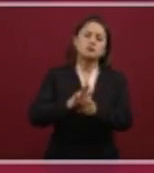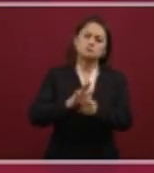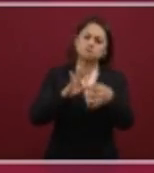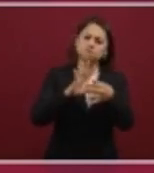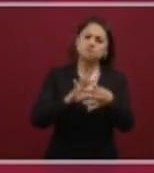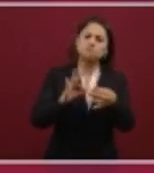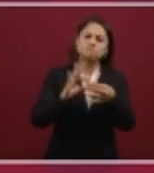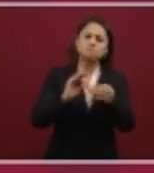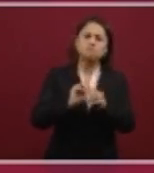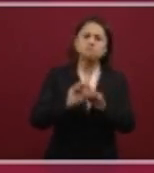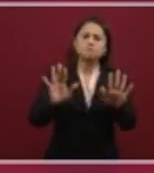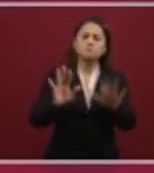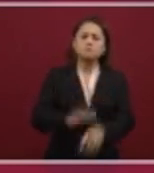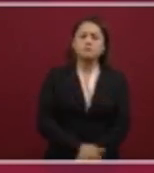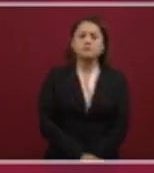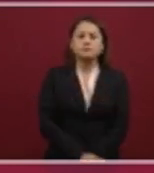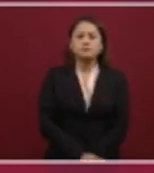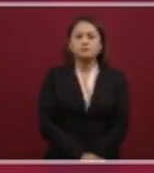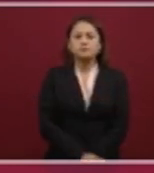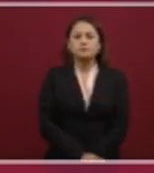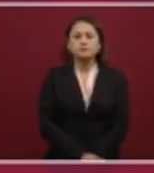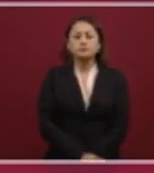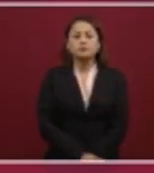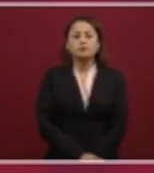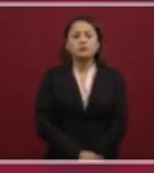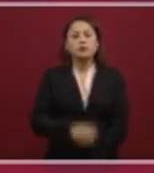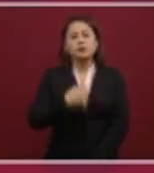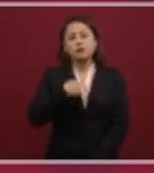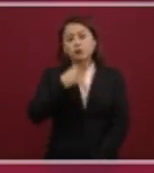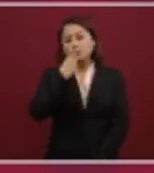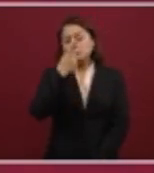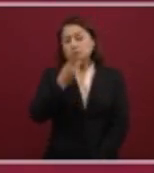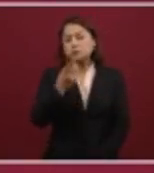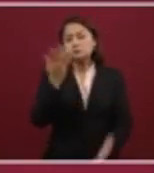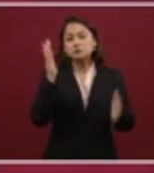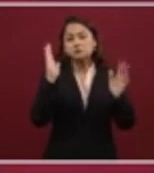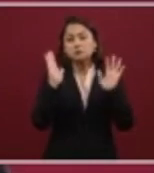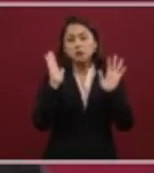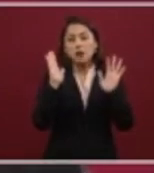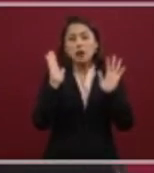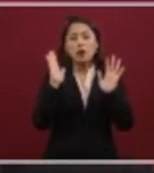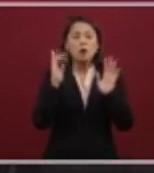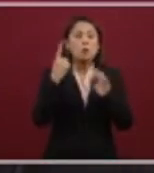Un día de estos, puede ser mañana,